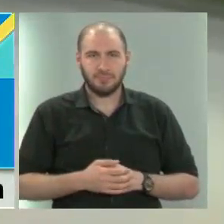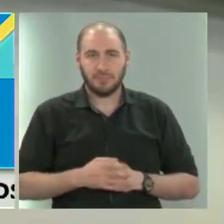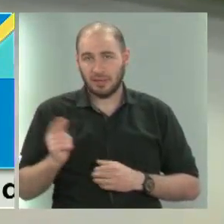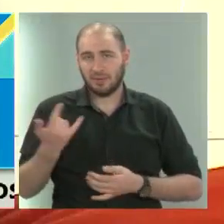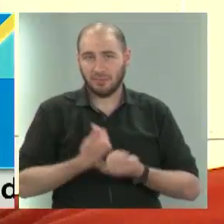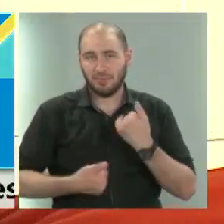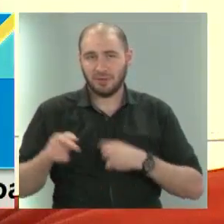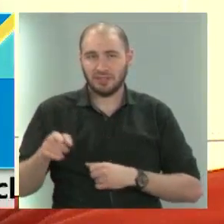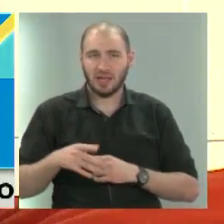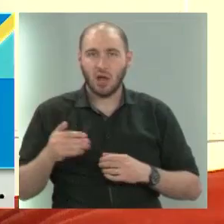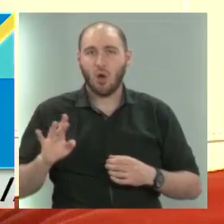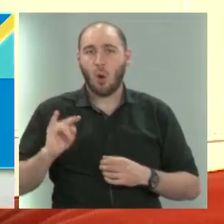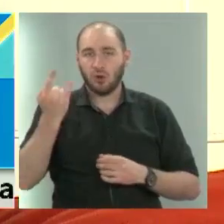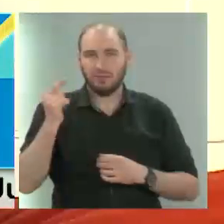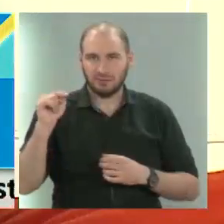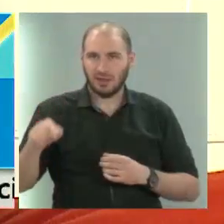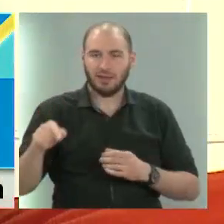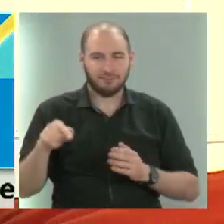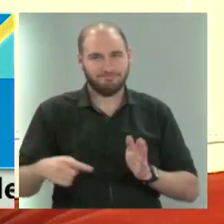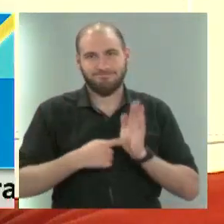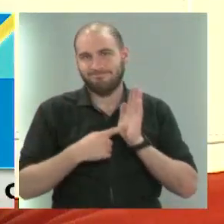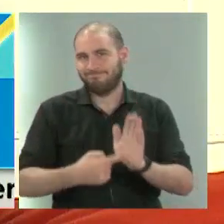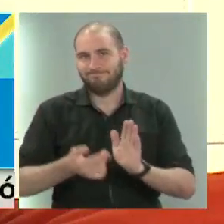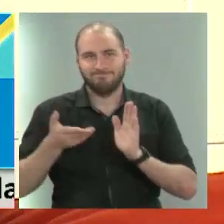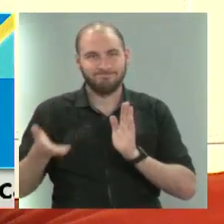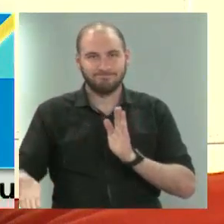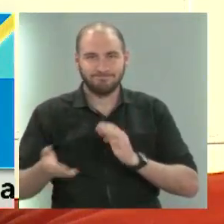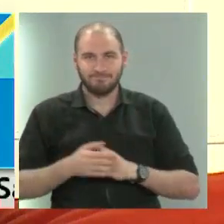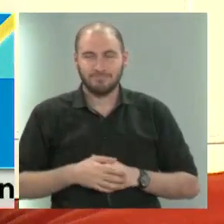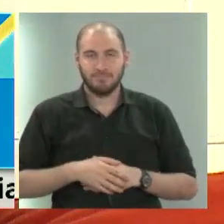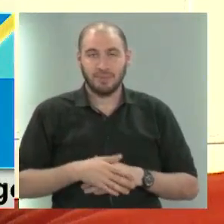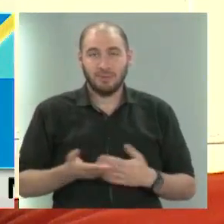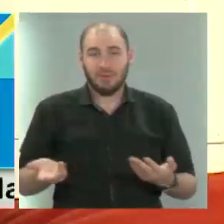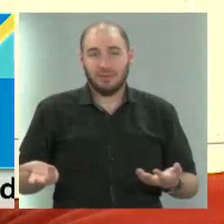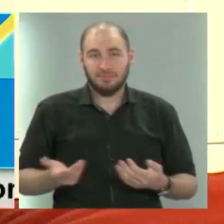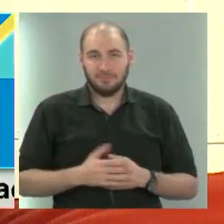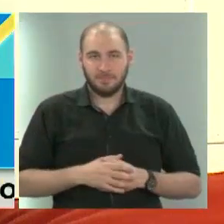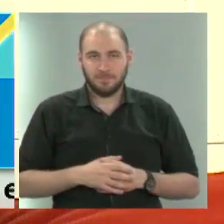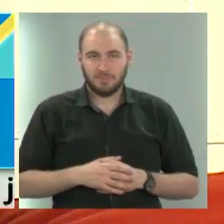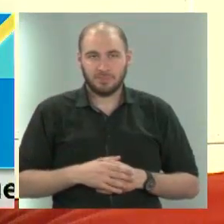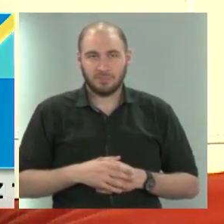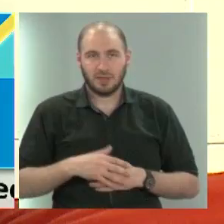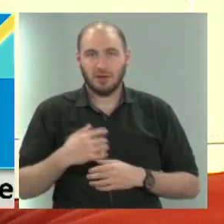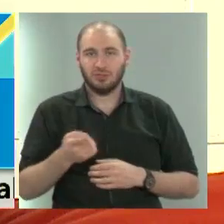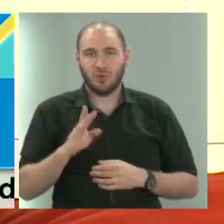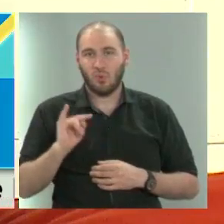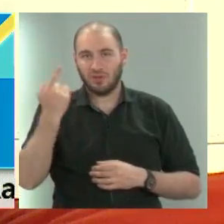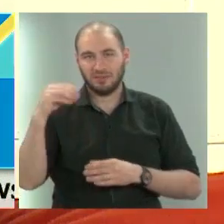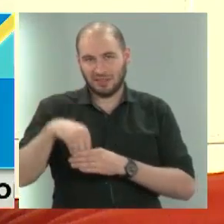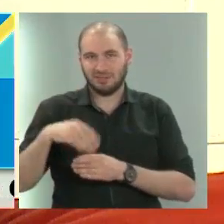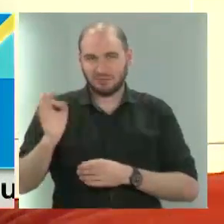Hugo, ¿no?, en la universidad de manera muy notoria. Muy notoria. ¿no? Muy notoria. Bueno, a ver, los que estamos en la